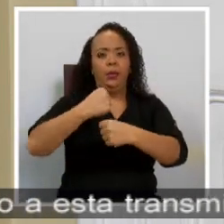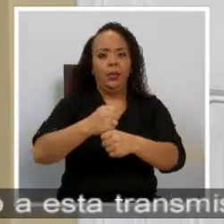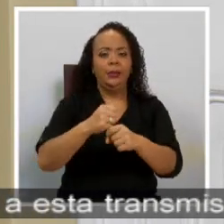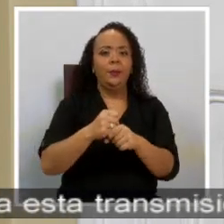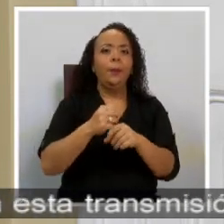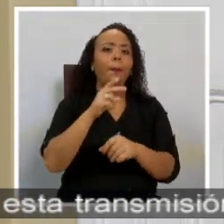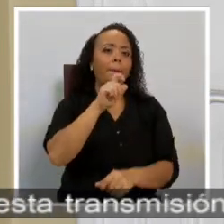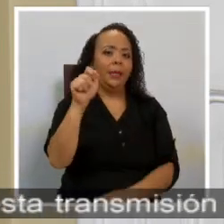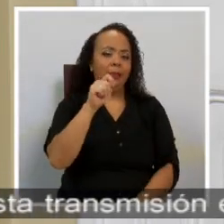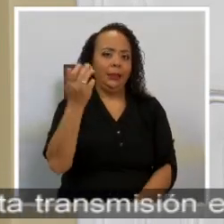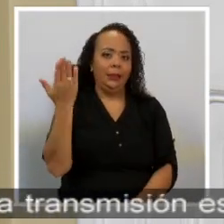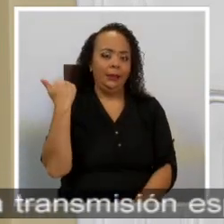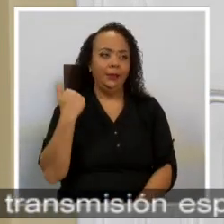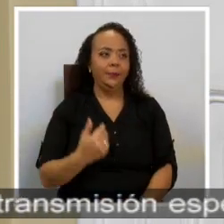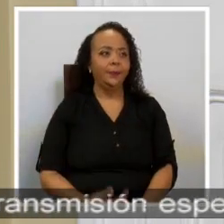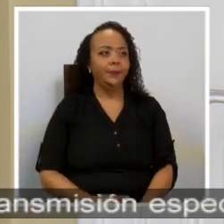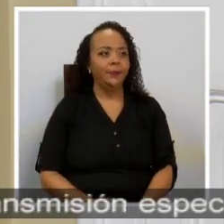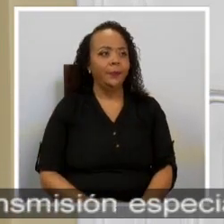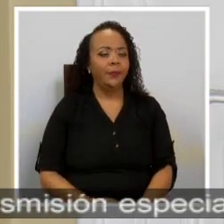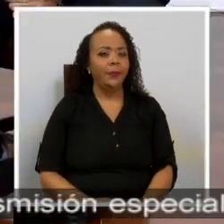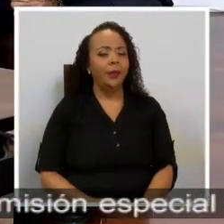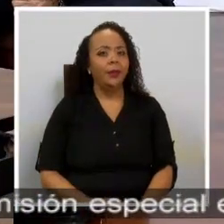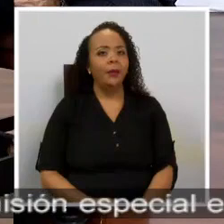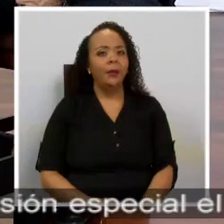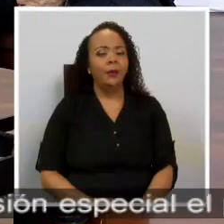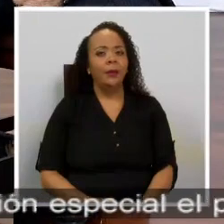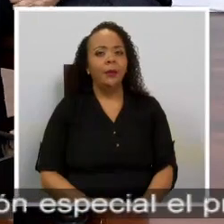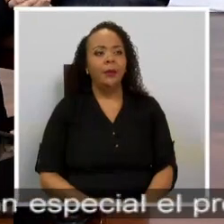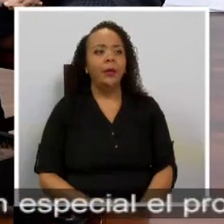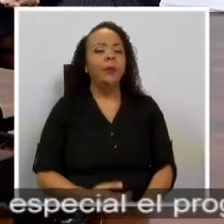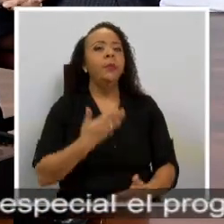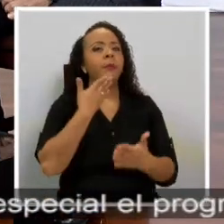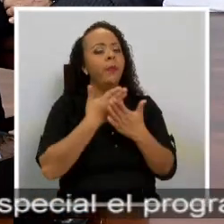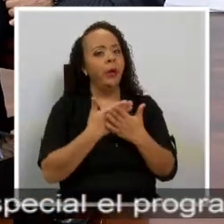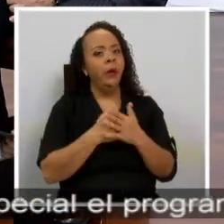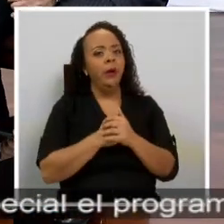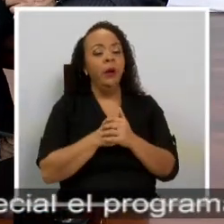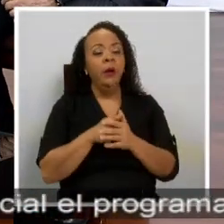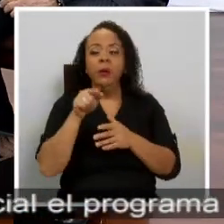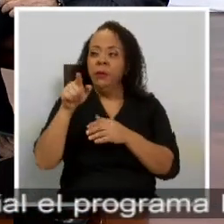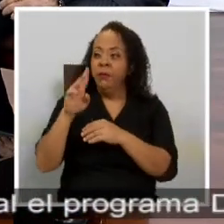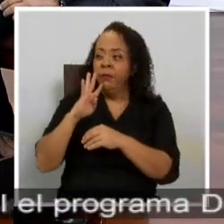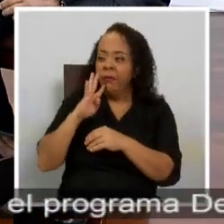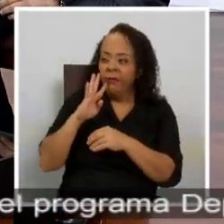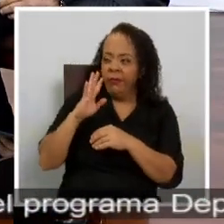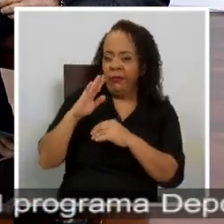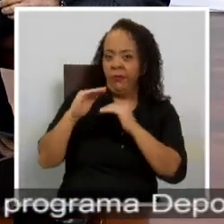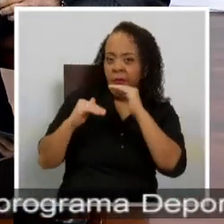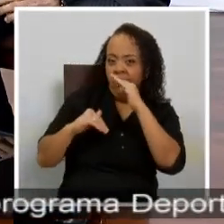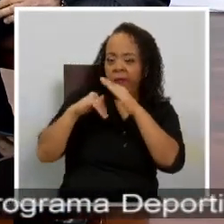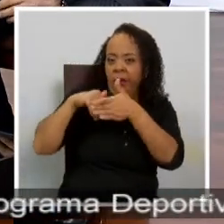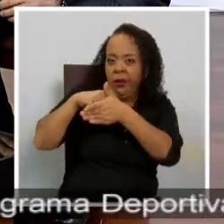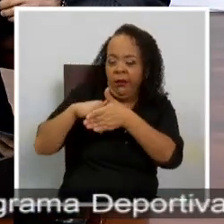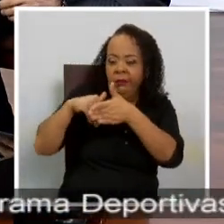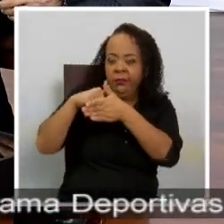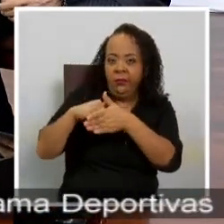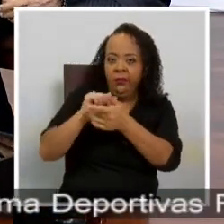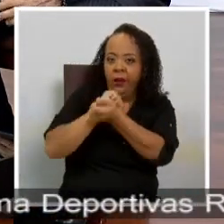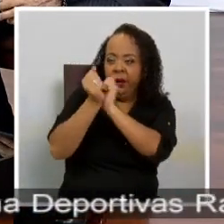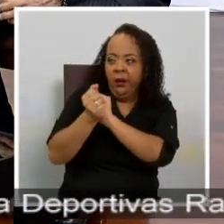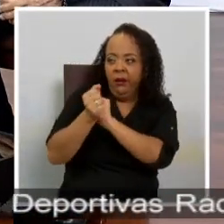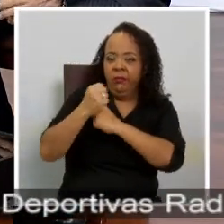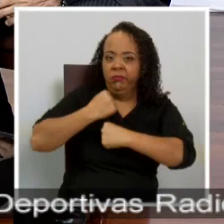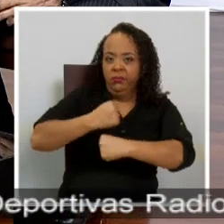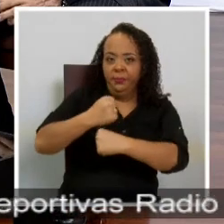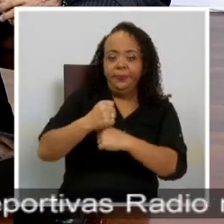meses. Bueno, José Carlos, uno escuchaba cómo... Cuando se habla de tapón está hablando, supongo, del proyecto de reforma a la